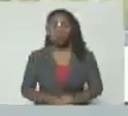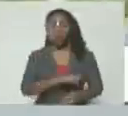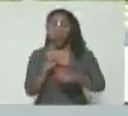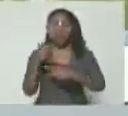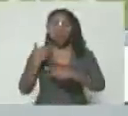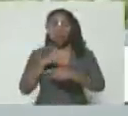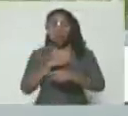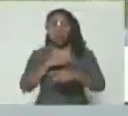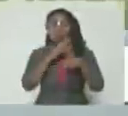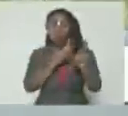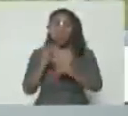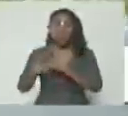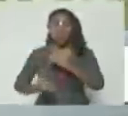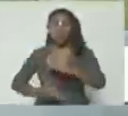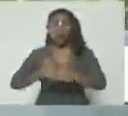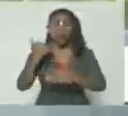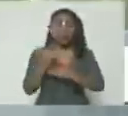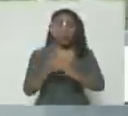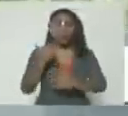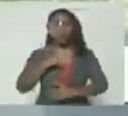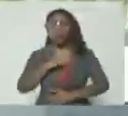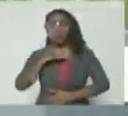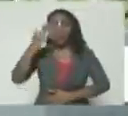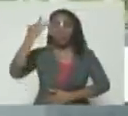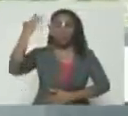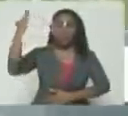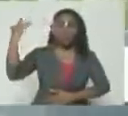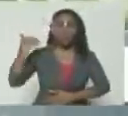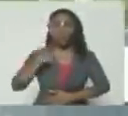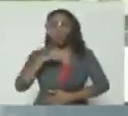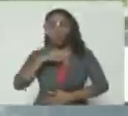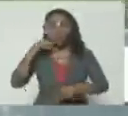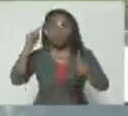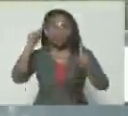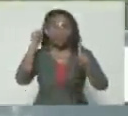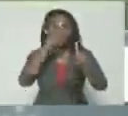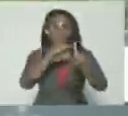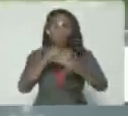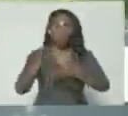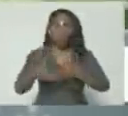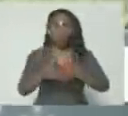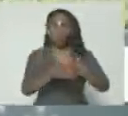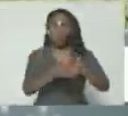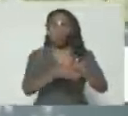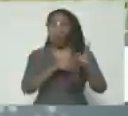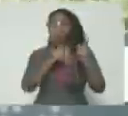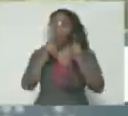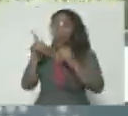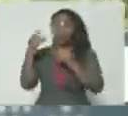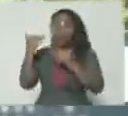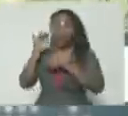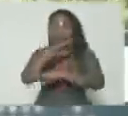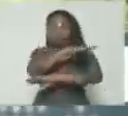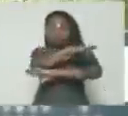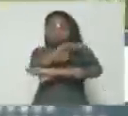plan, nuestro proyecto, nuestro sueño, nuestro horizonte, pues. Allá está nuestro horizonte.